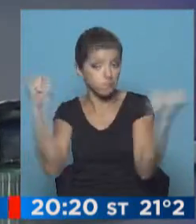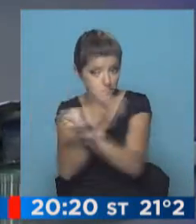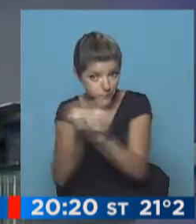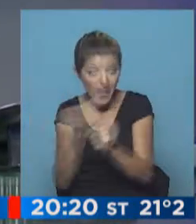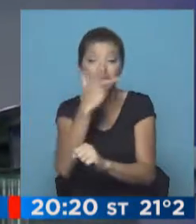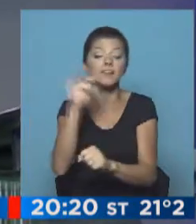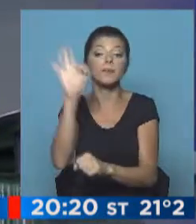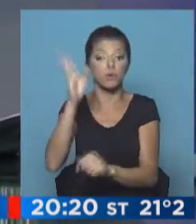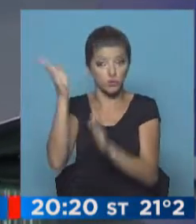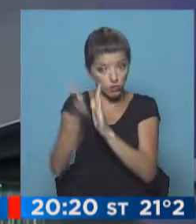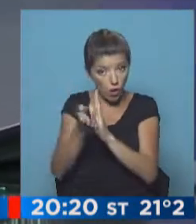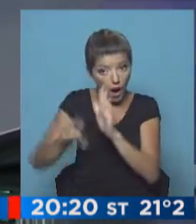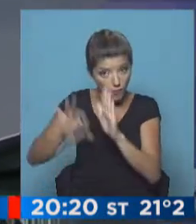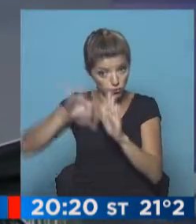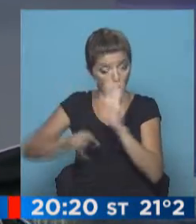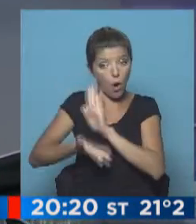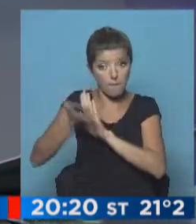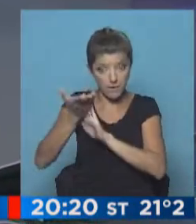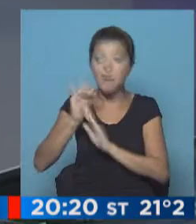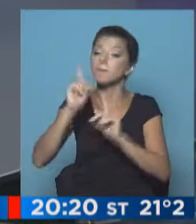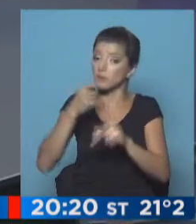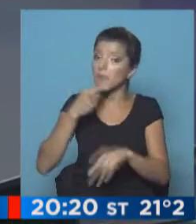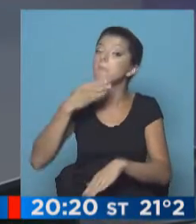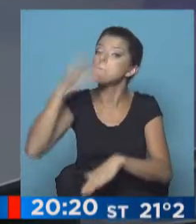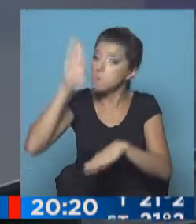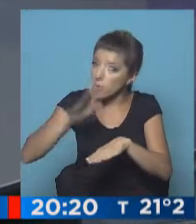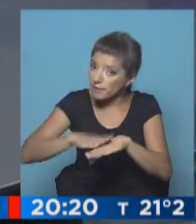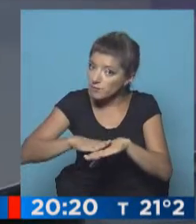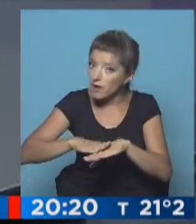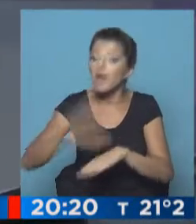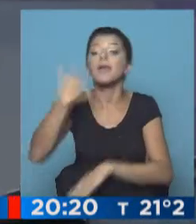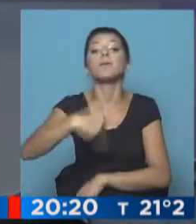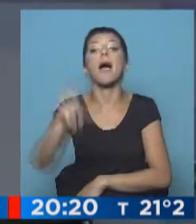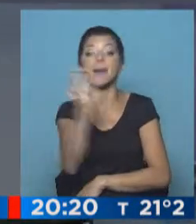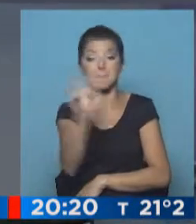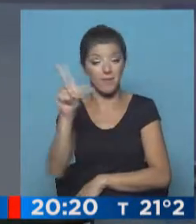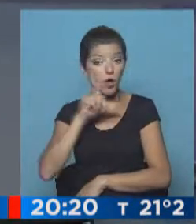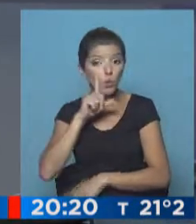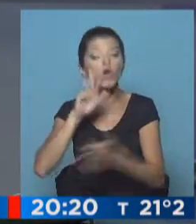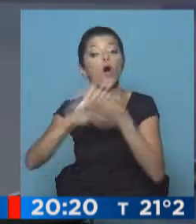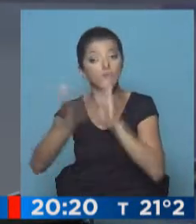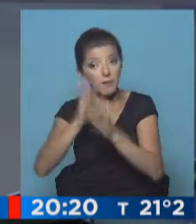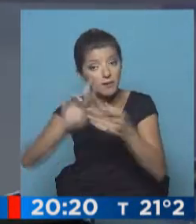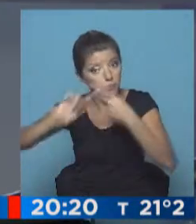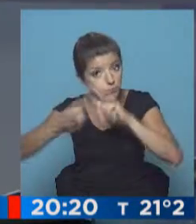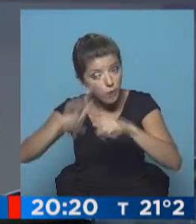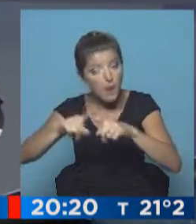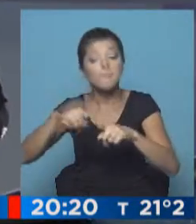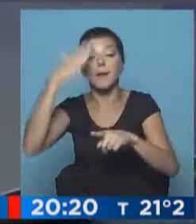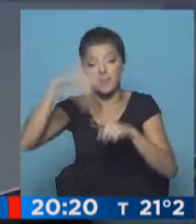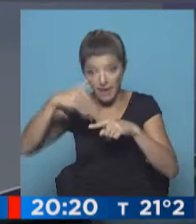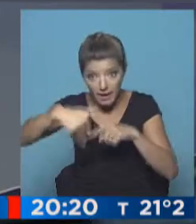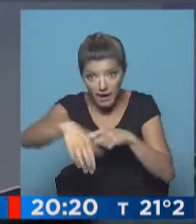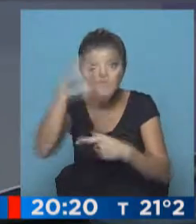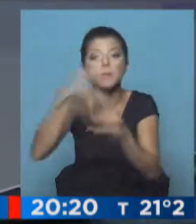de un 30% de aumento salarial, pero también con una promesa, ser reabiertas en el mes de julio para negociar los últimos 6 meses del año. Este es